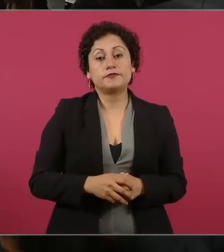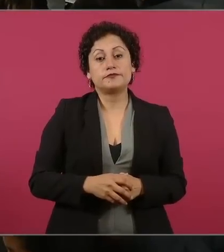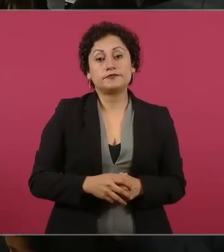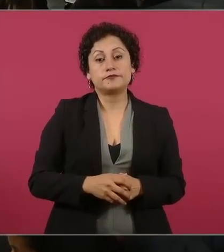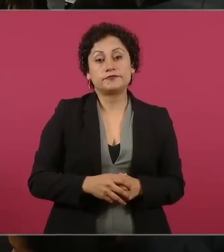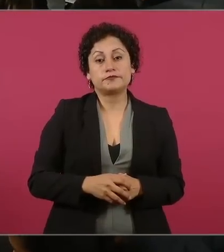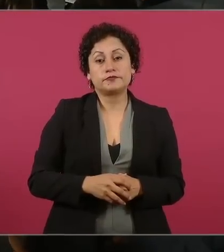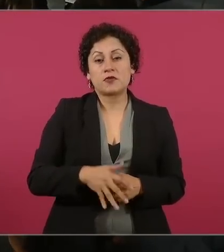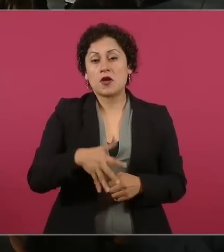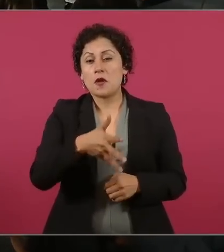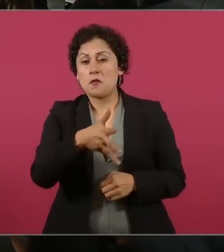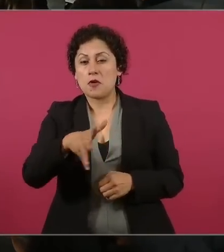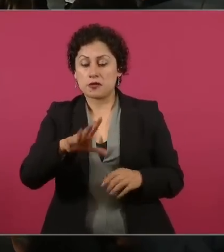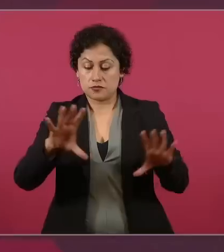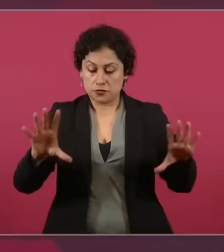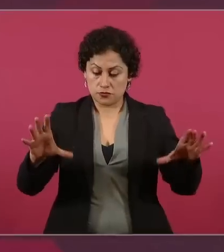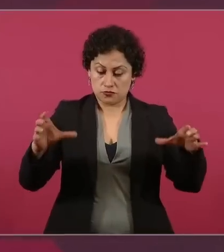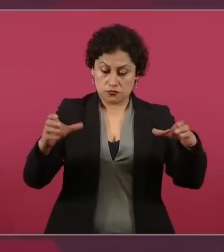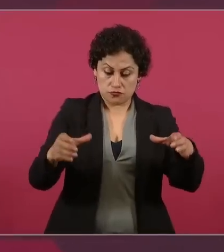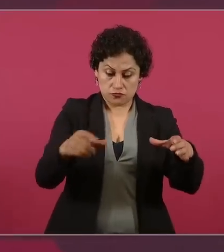toda la UNAM,